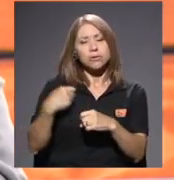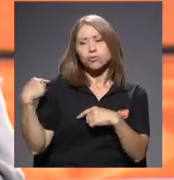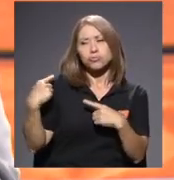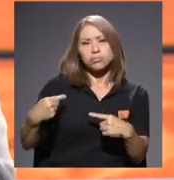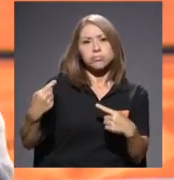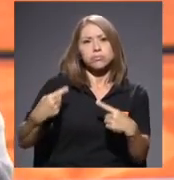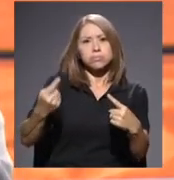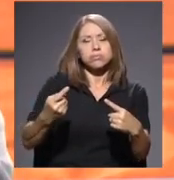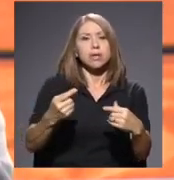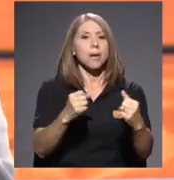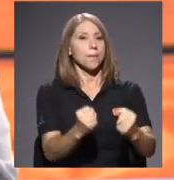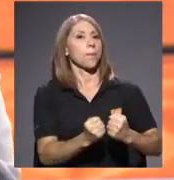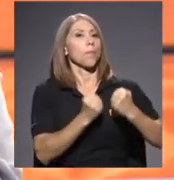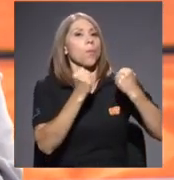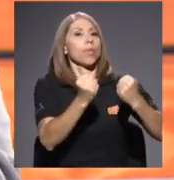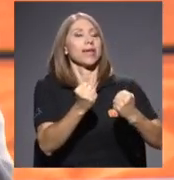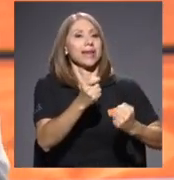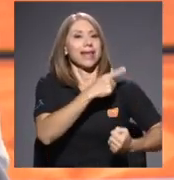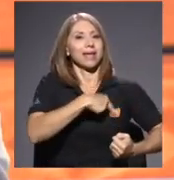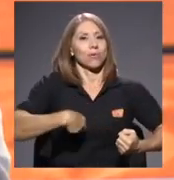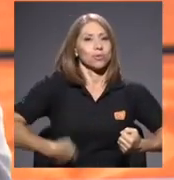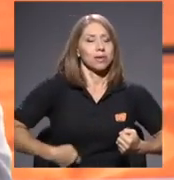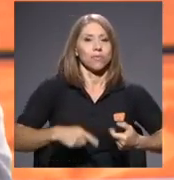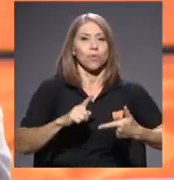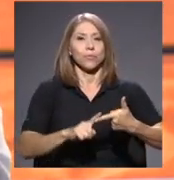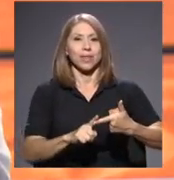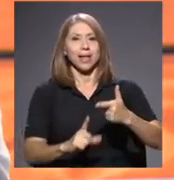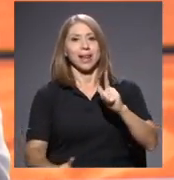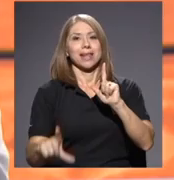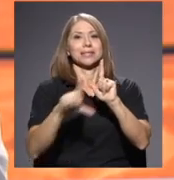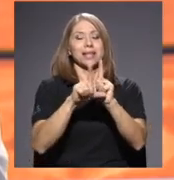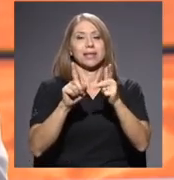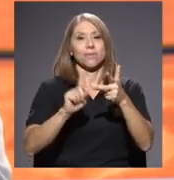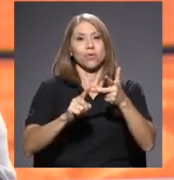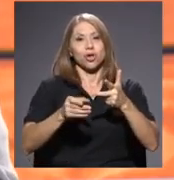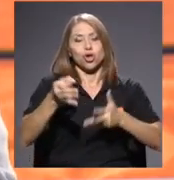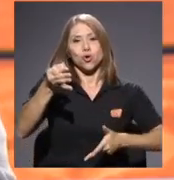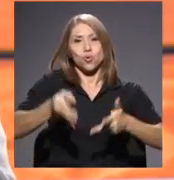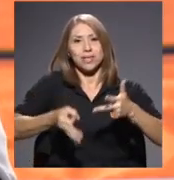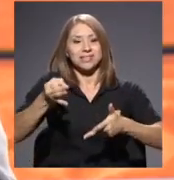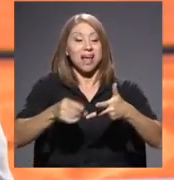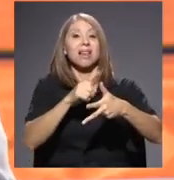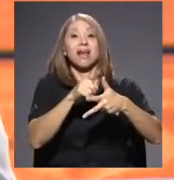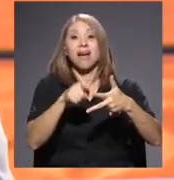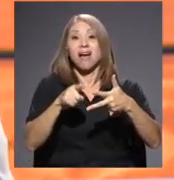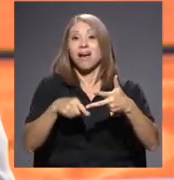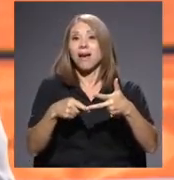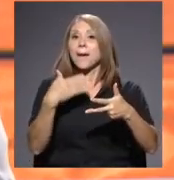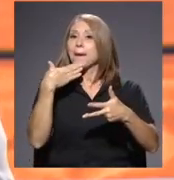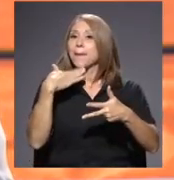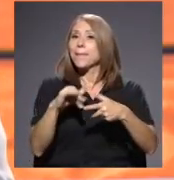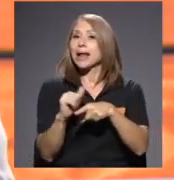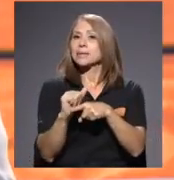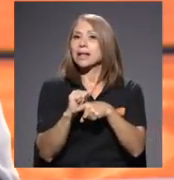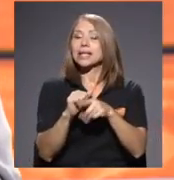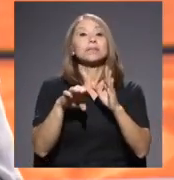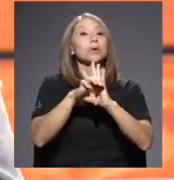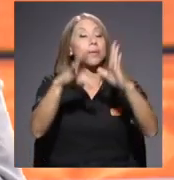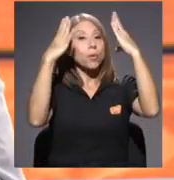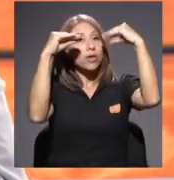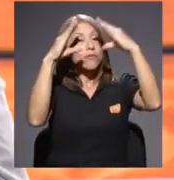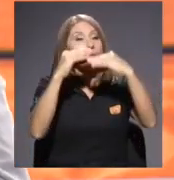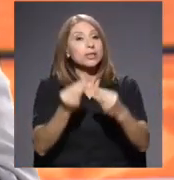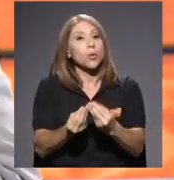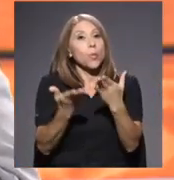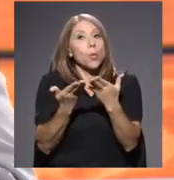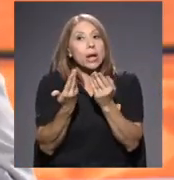el Poder Ejecutivo como el Legislativo, inclusive ahora hasta el Judicial, ha caído en esas malas prácticas como de blindar el acceso a la información pública y